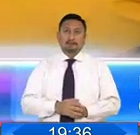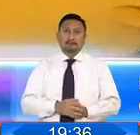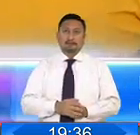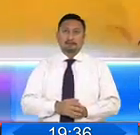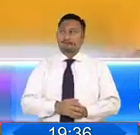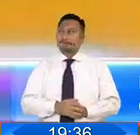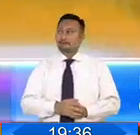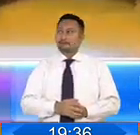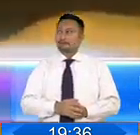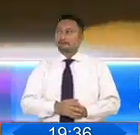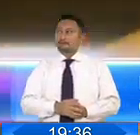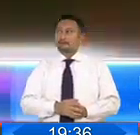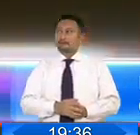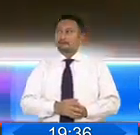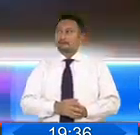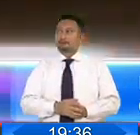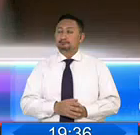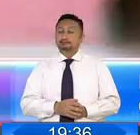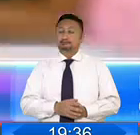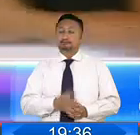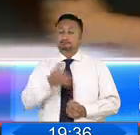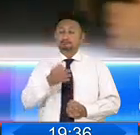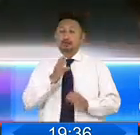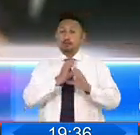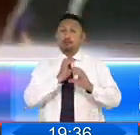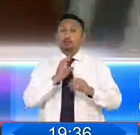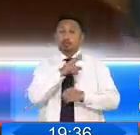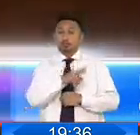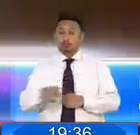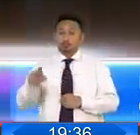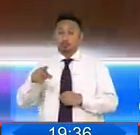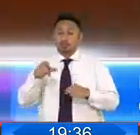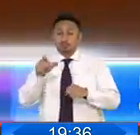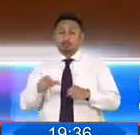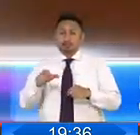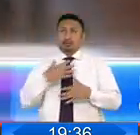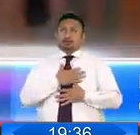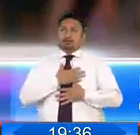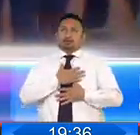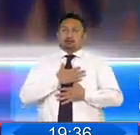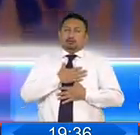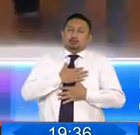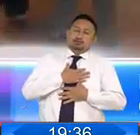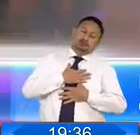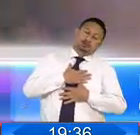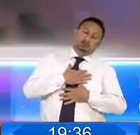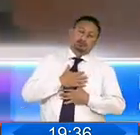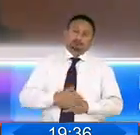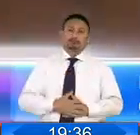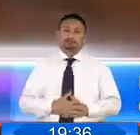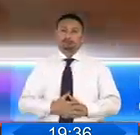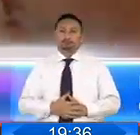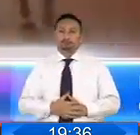desmayó. En el momento, en el instante que salieron los buses de la cárcel regional número 8.